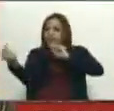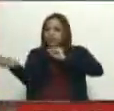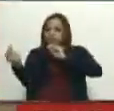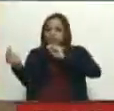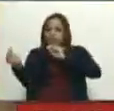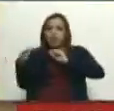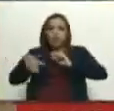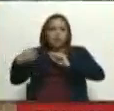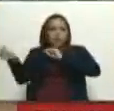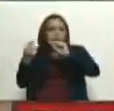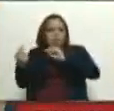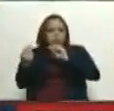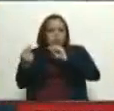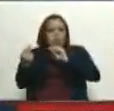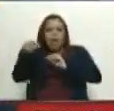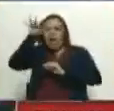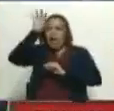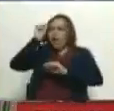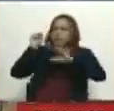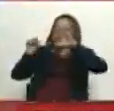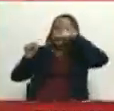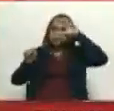al debate de saberes.